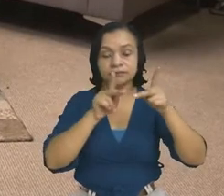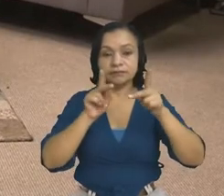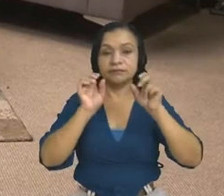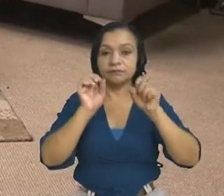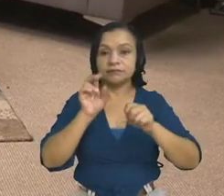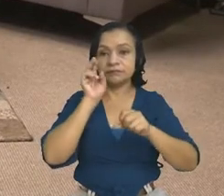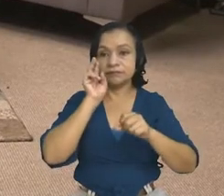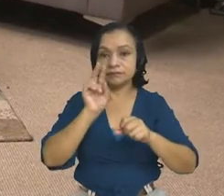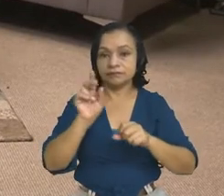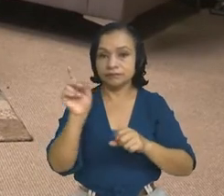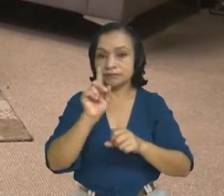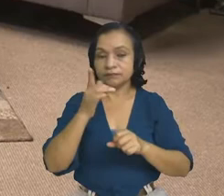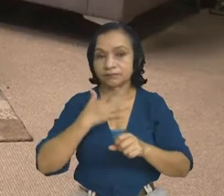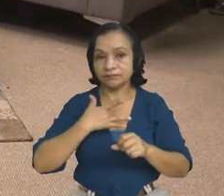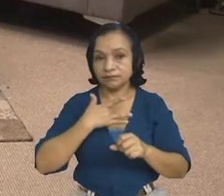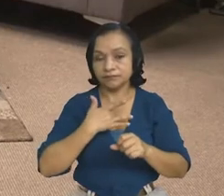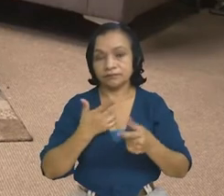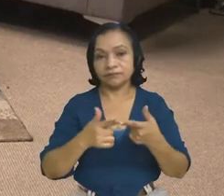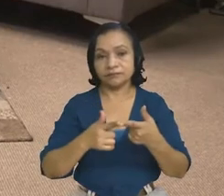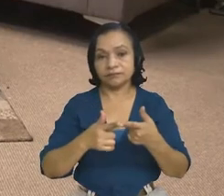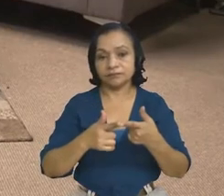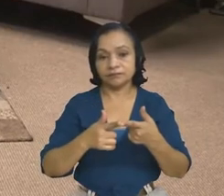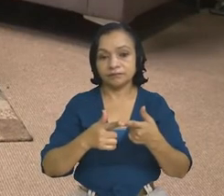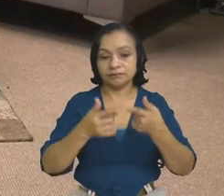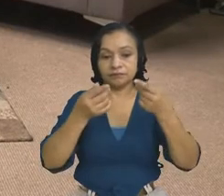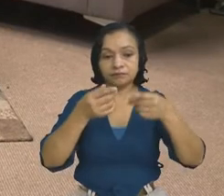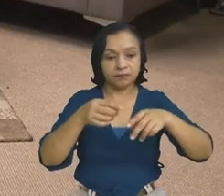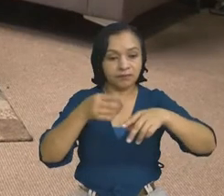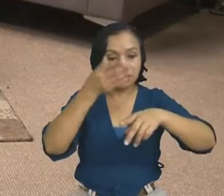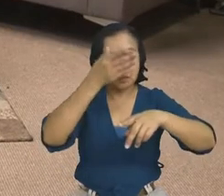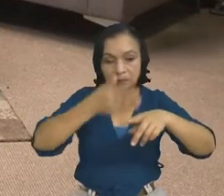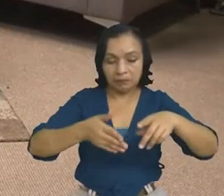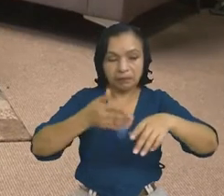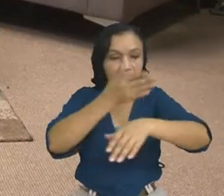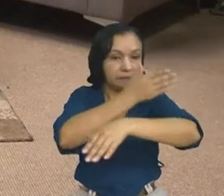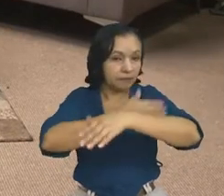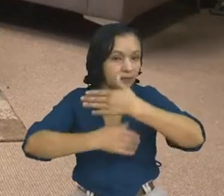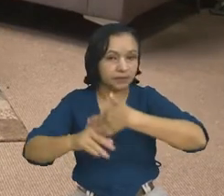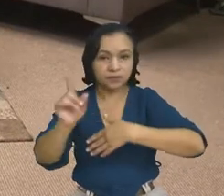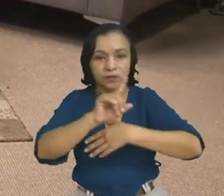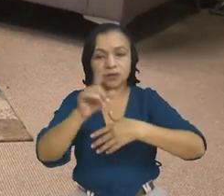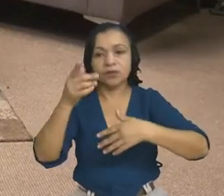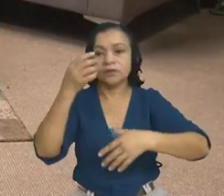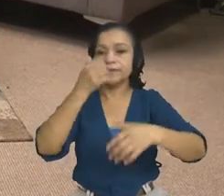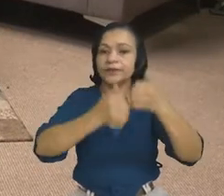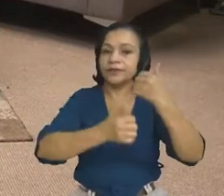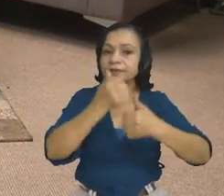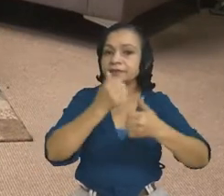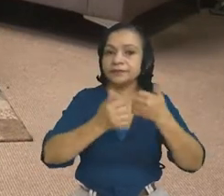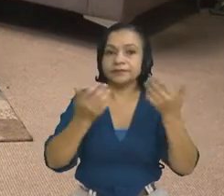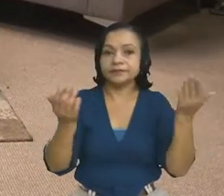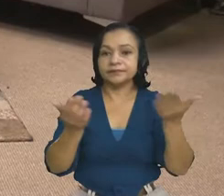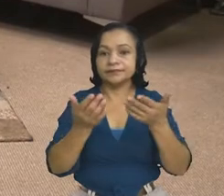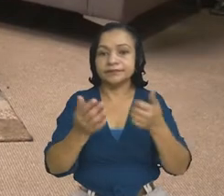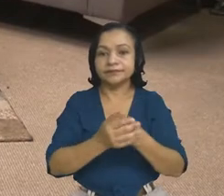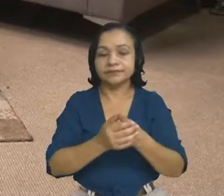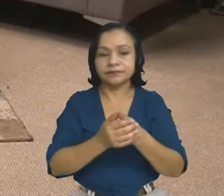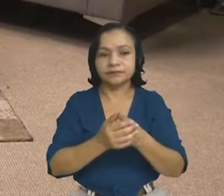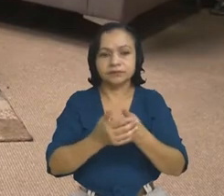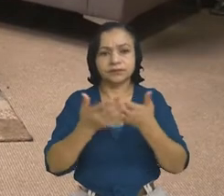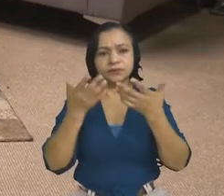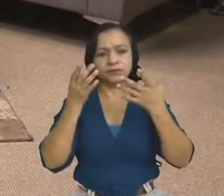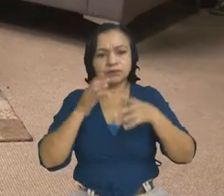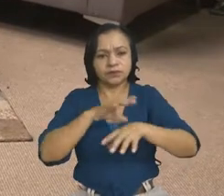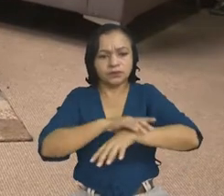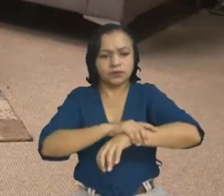No necesariamente, como te decía, tiene que ser la pérdida de un miembro. Claro. Hay otros elementos, un trauma puede incidir en que un miembro no se mueva, una